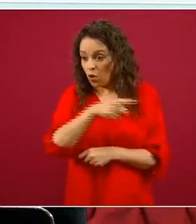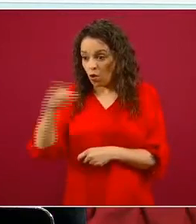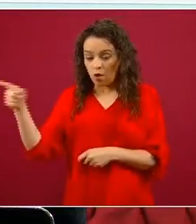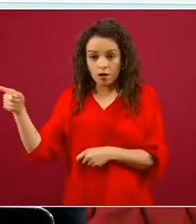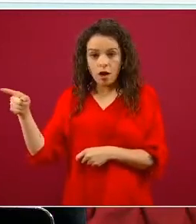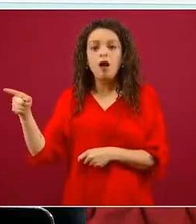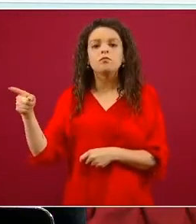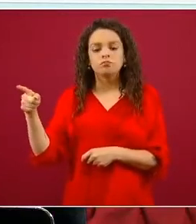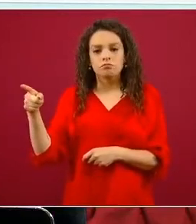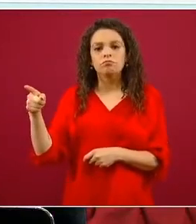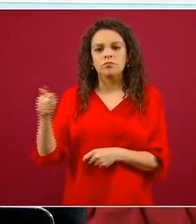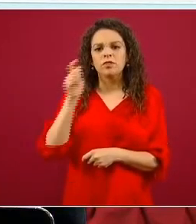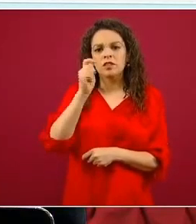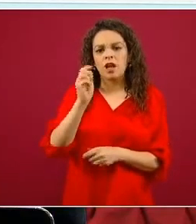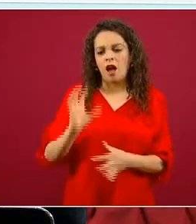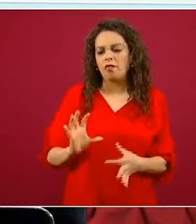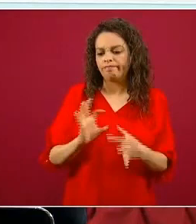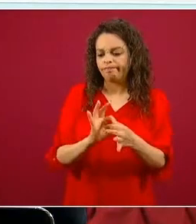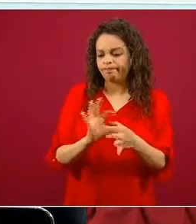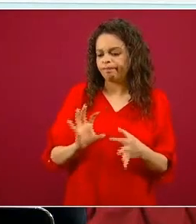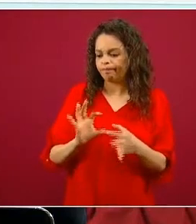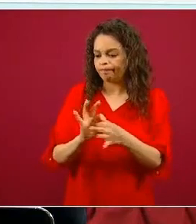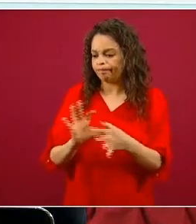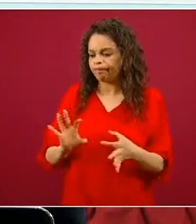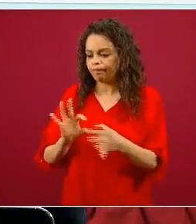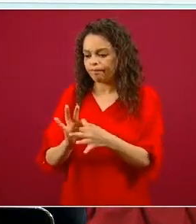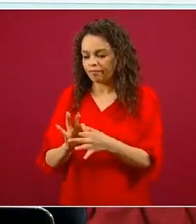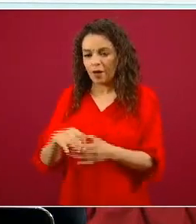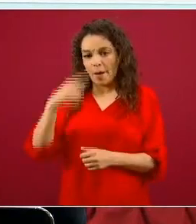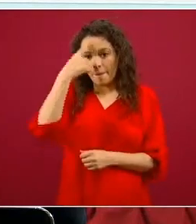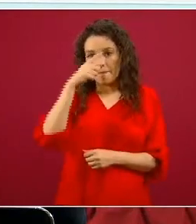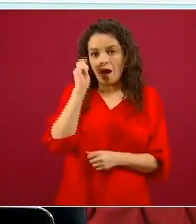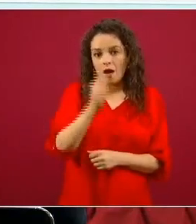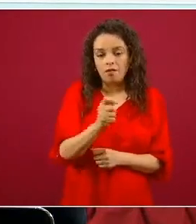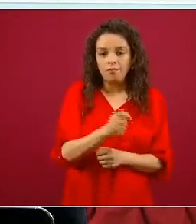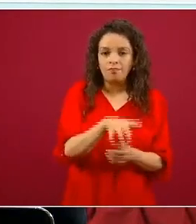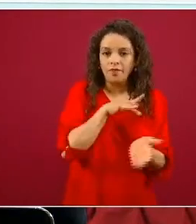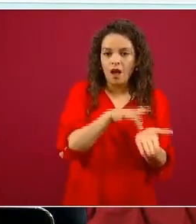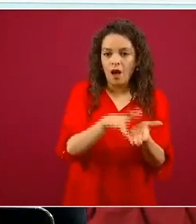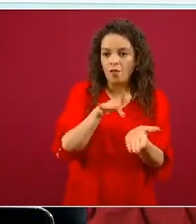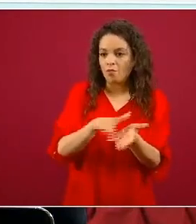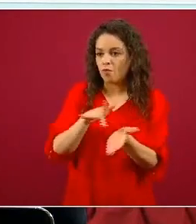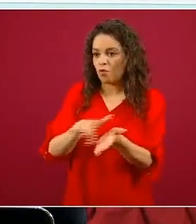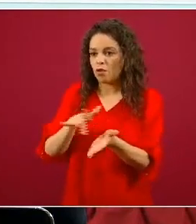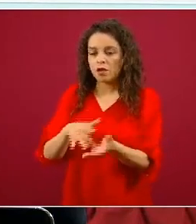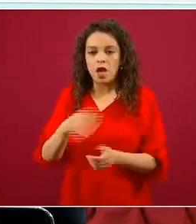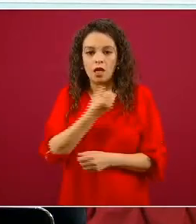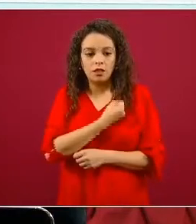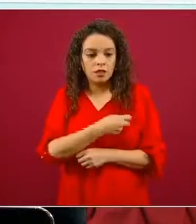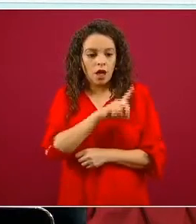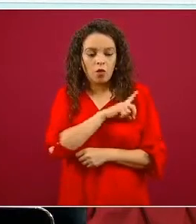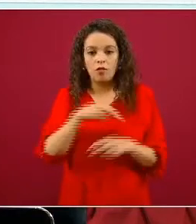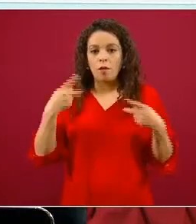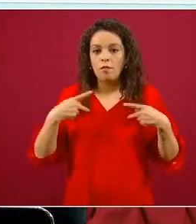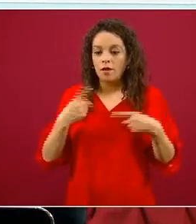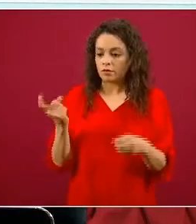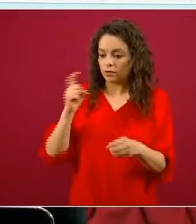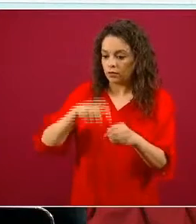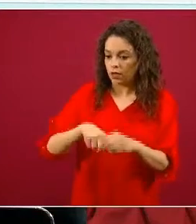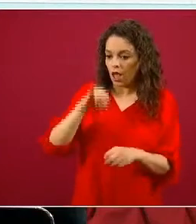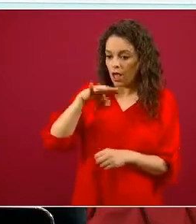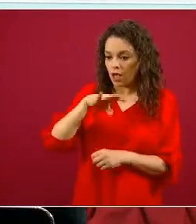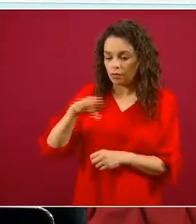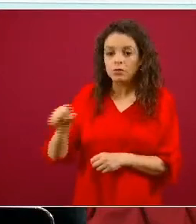familiarizada con las acciones que hacemos en favor de la salud de todos los asegurados y sus